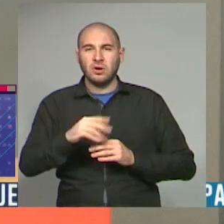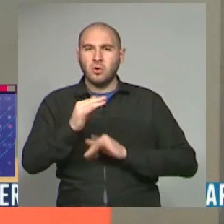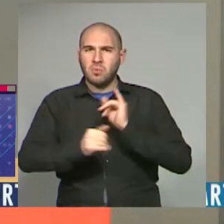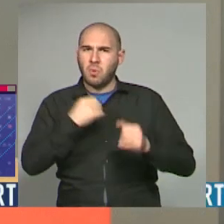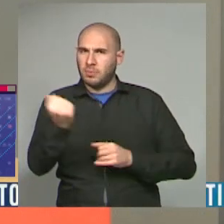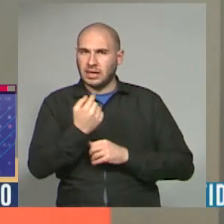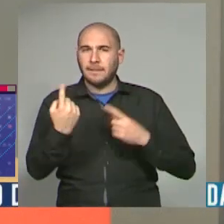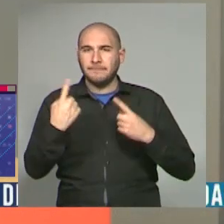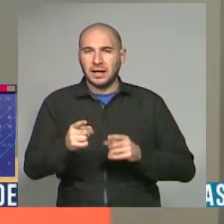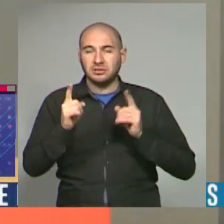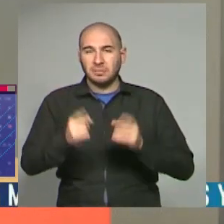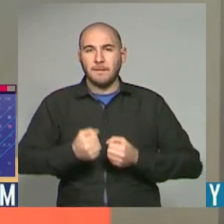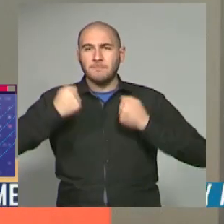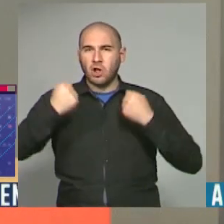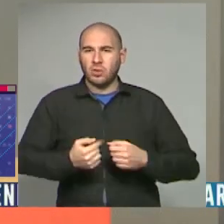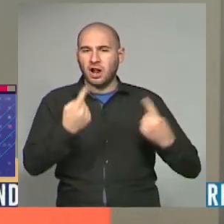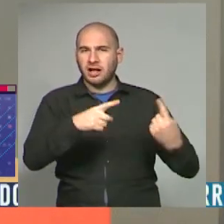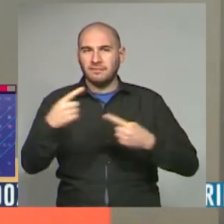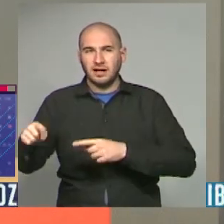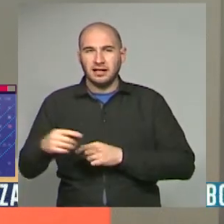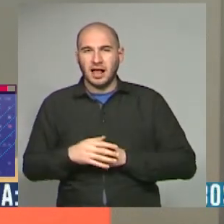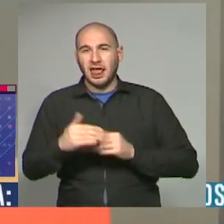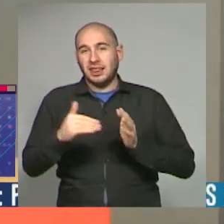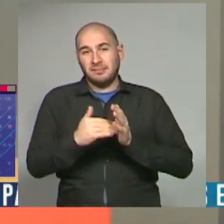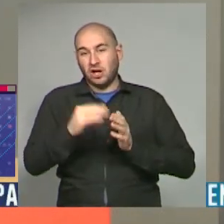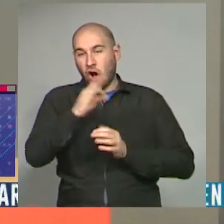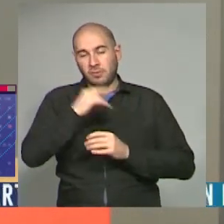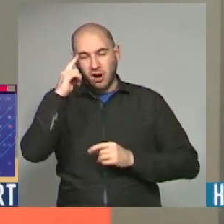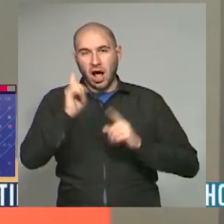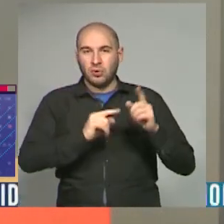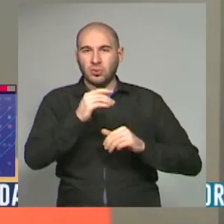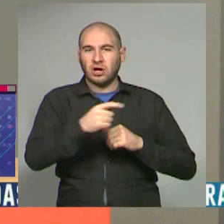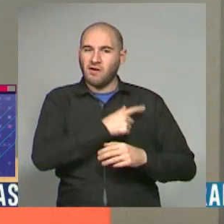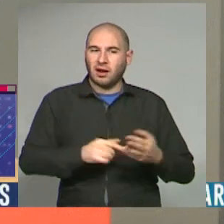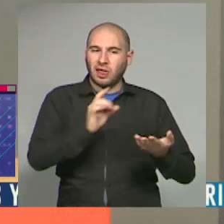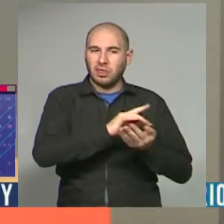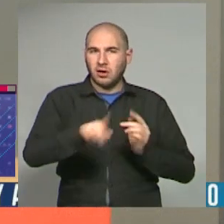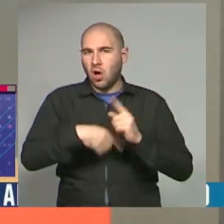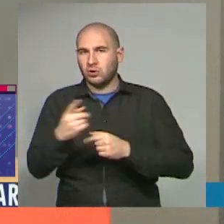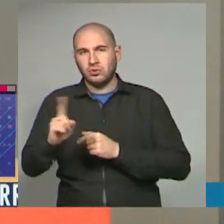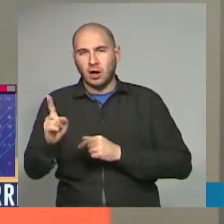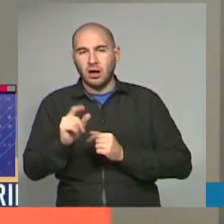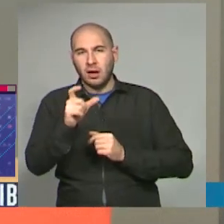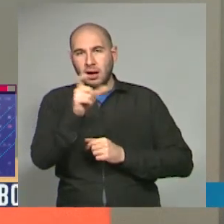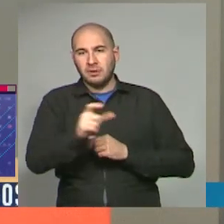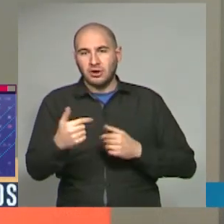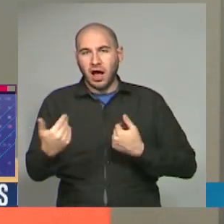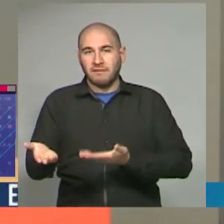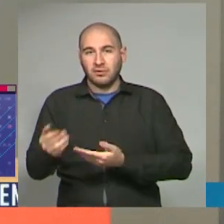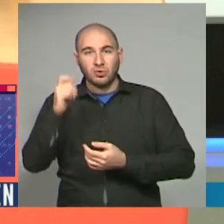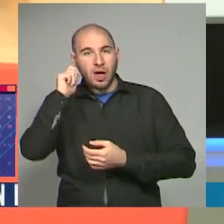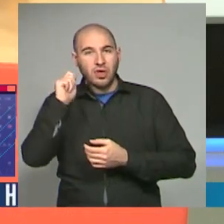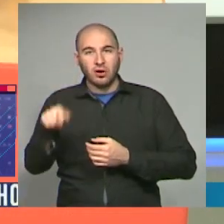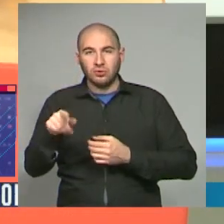en eso, pero hay que decir que hay una postura diferente, ¿no? Según del lado que se lo mire, muchos hablan de golpe de Estado y otros dicen no. Los que obviamente están a favor de